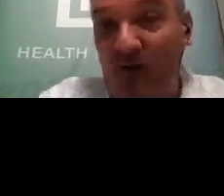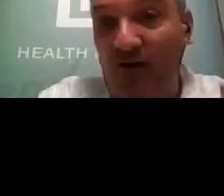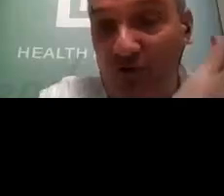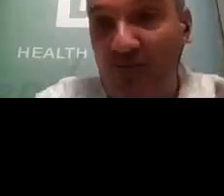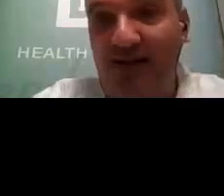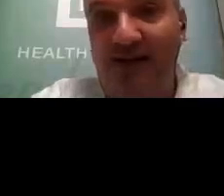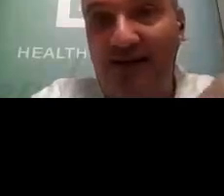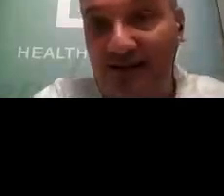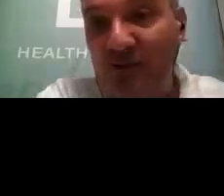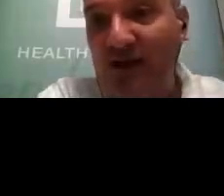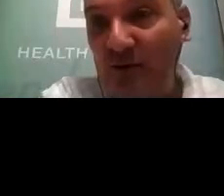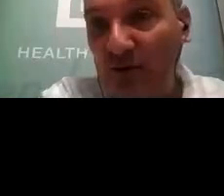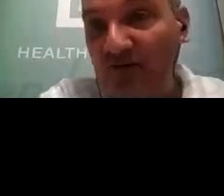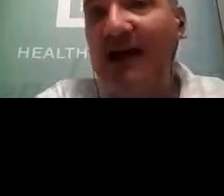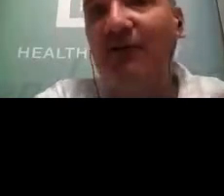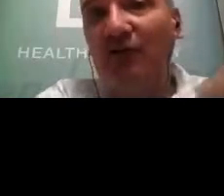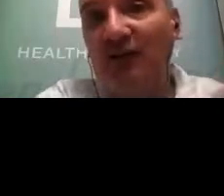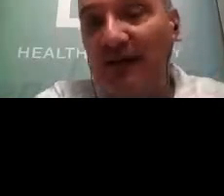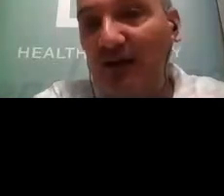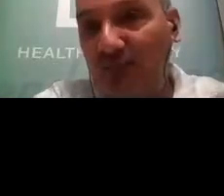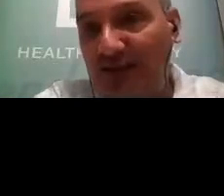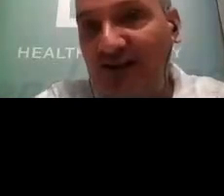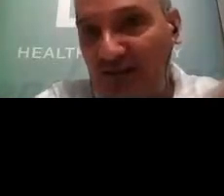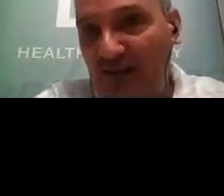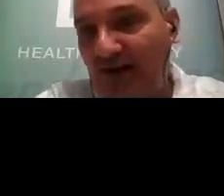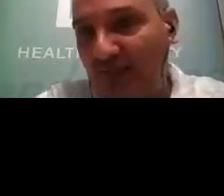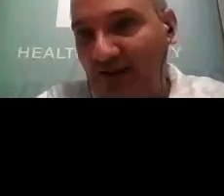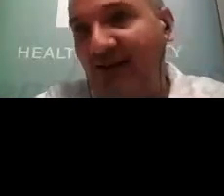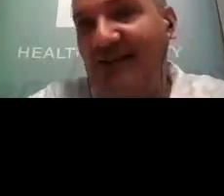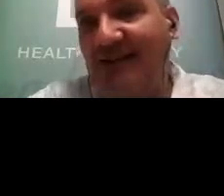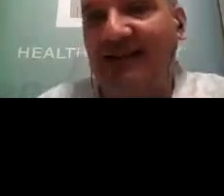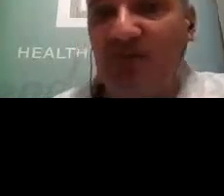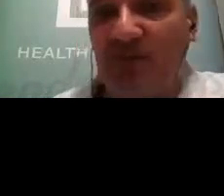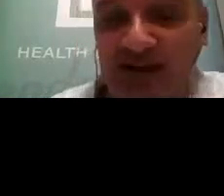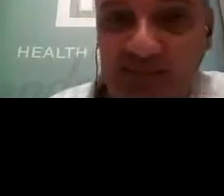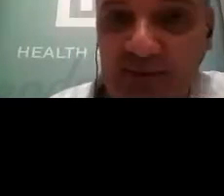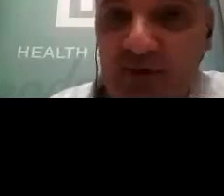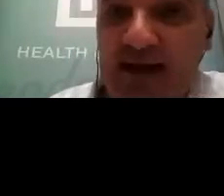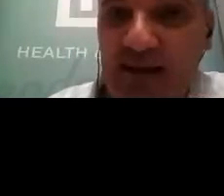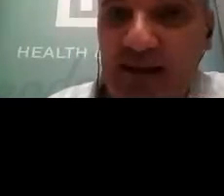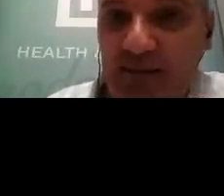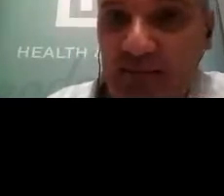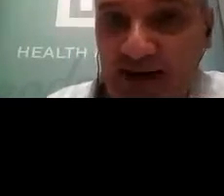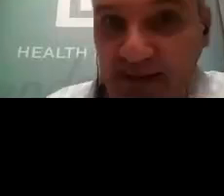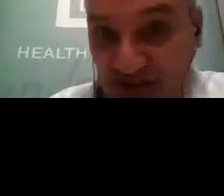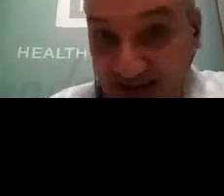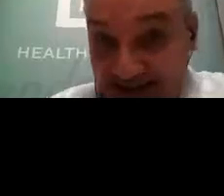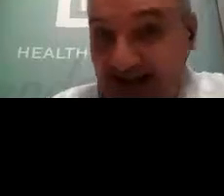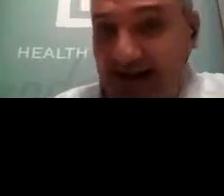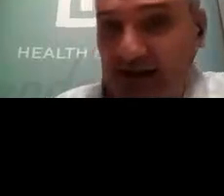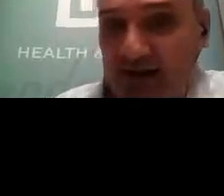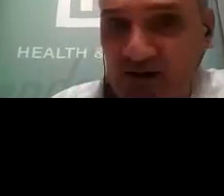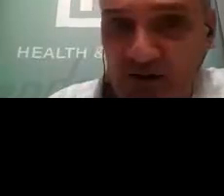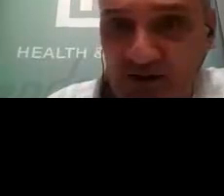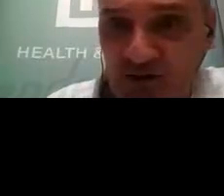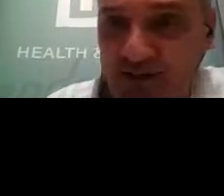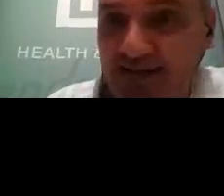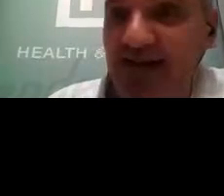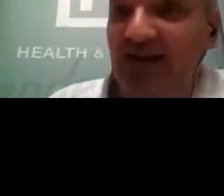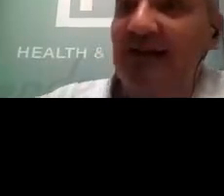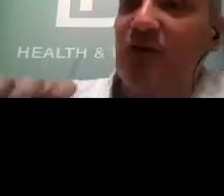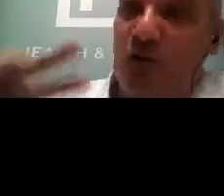del cual suele haber hidratos de carbono refinados, comidas así más grasientas, por ejemplo. Vale, pues ahí los ácidos